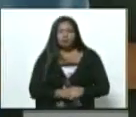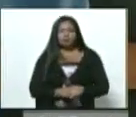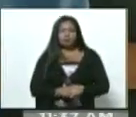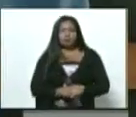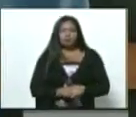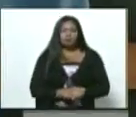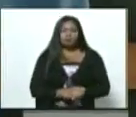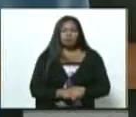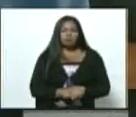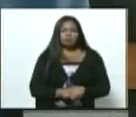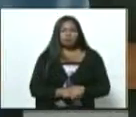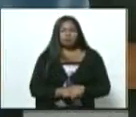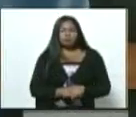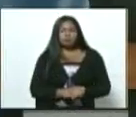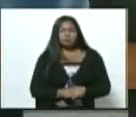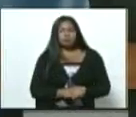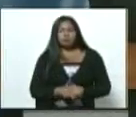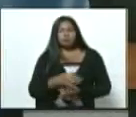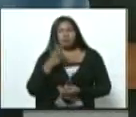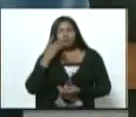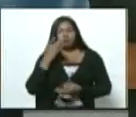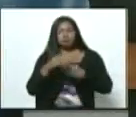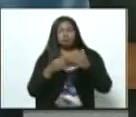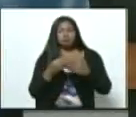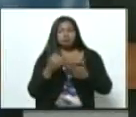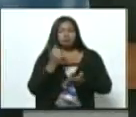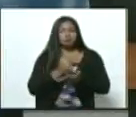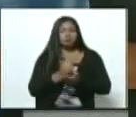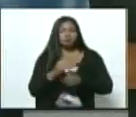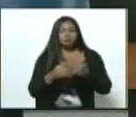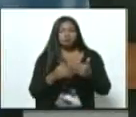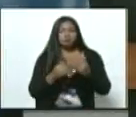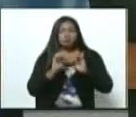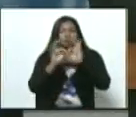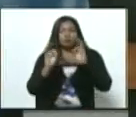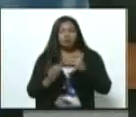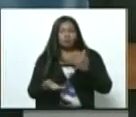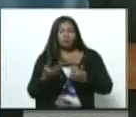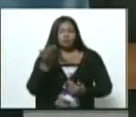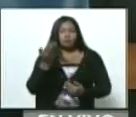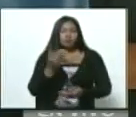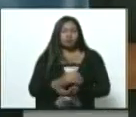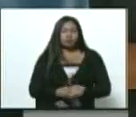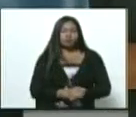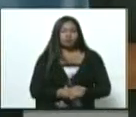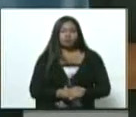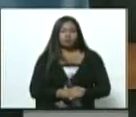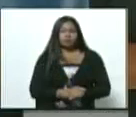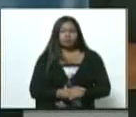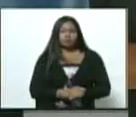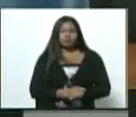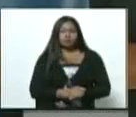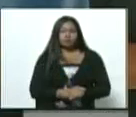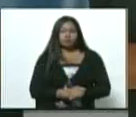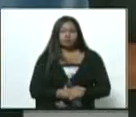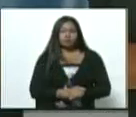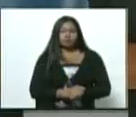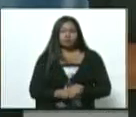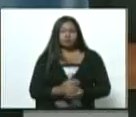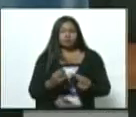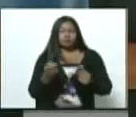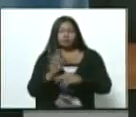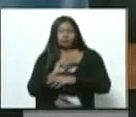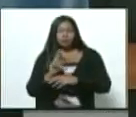tan simbólicos como este, tan importante en su contenido como es la pronta